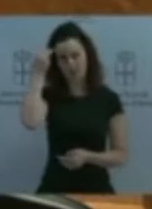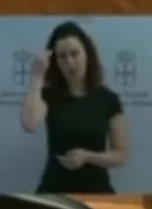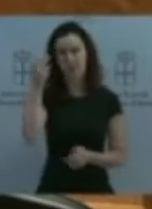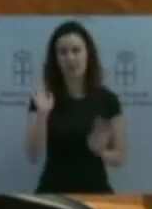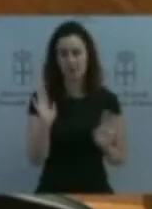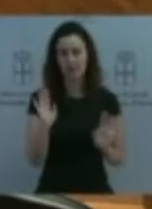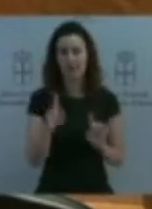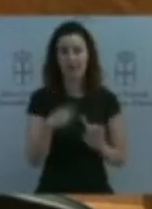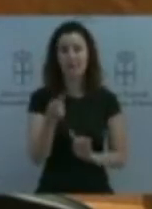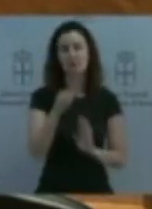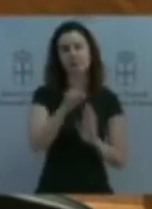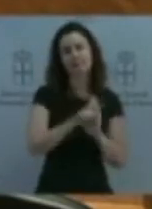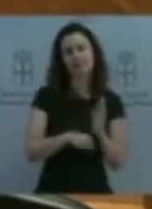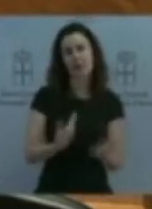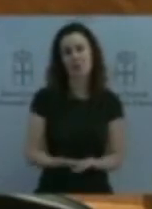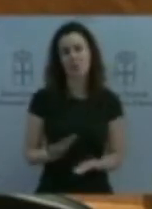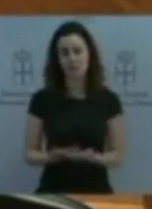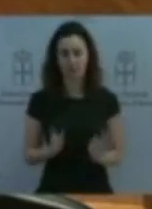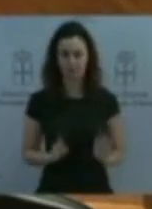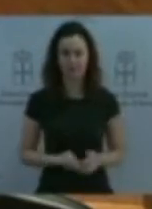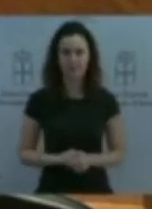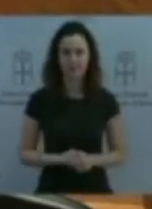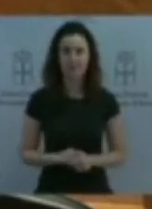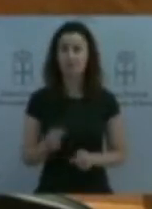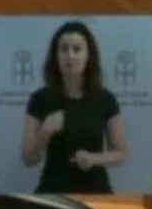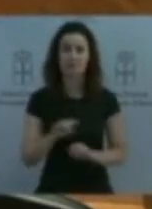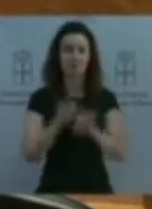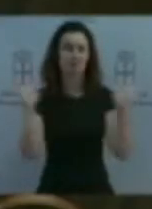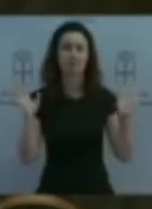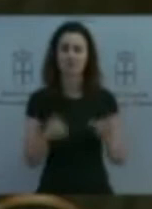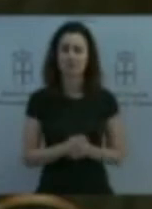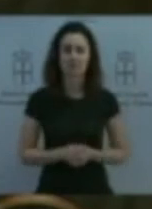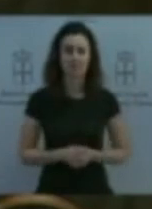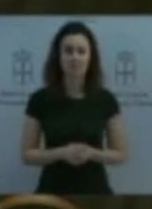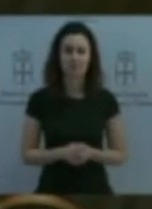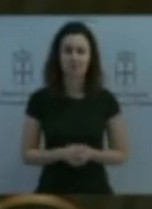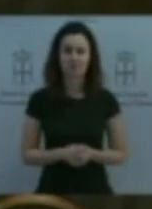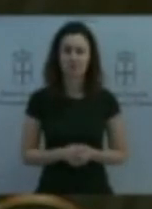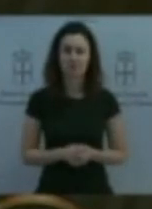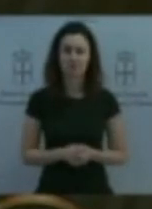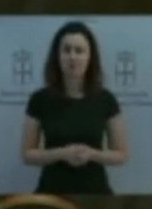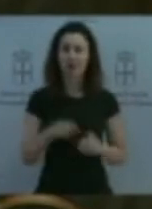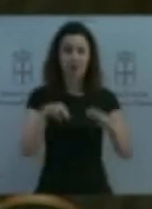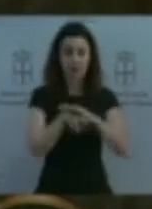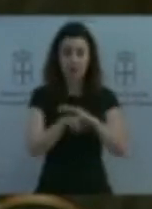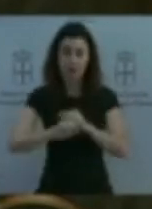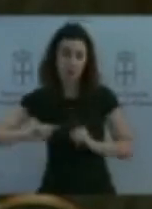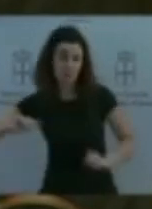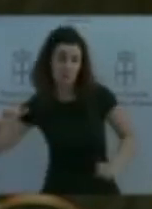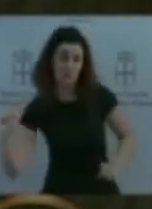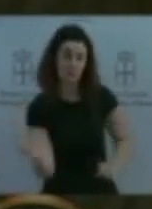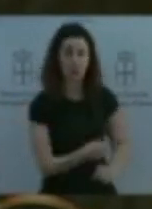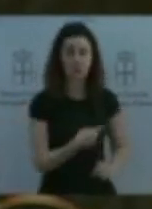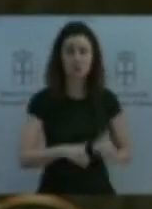Nosotros somos muy claros. Hemos dicho que todos los recursos que pueden explotarse de manera sostenible deben intentar